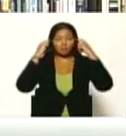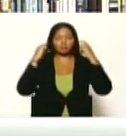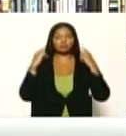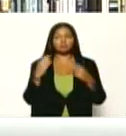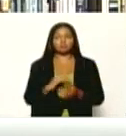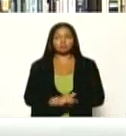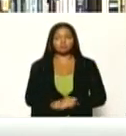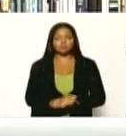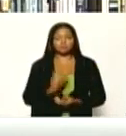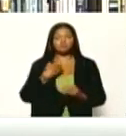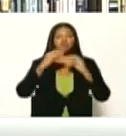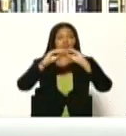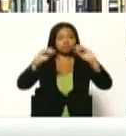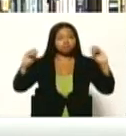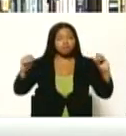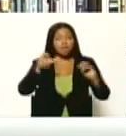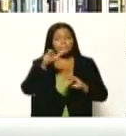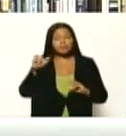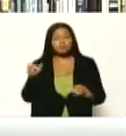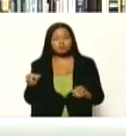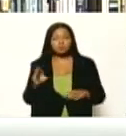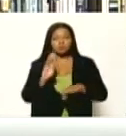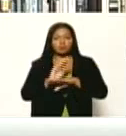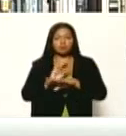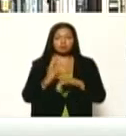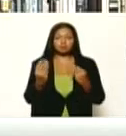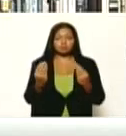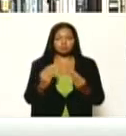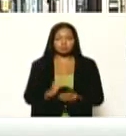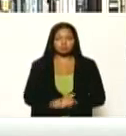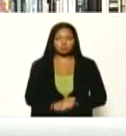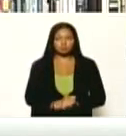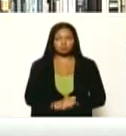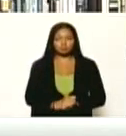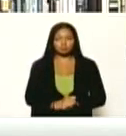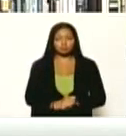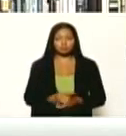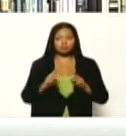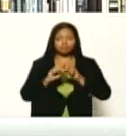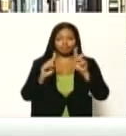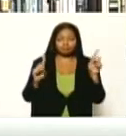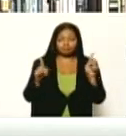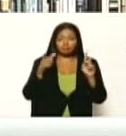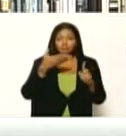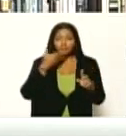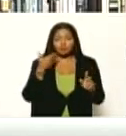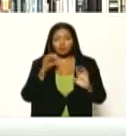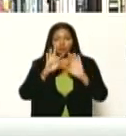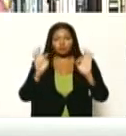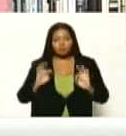eh? Hago un llamado, pues. Protegerse bien. Guardar distancia.